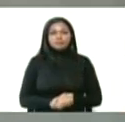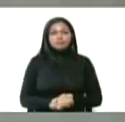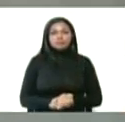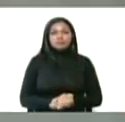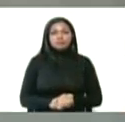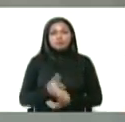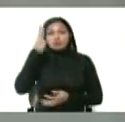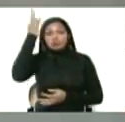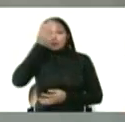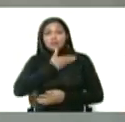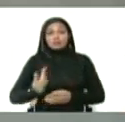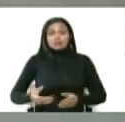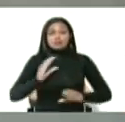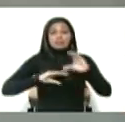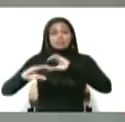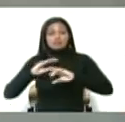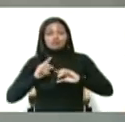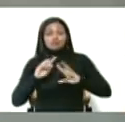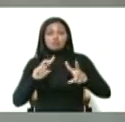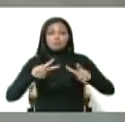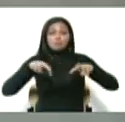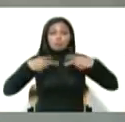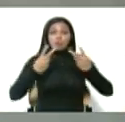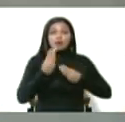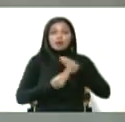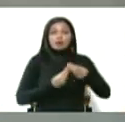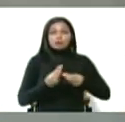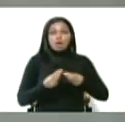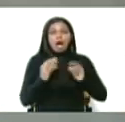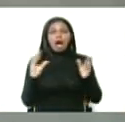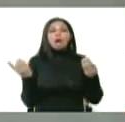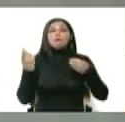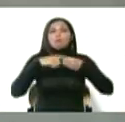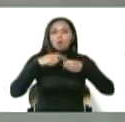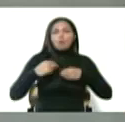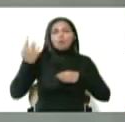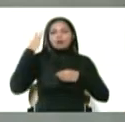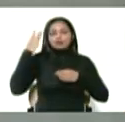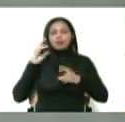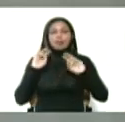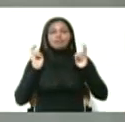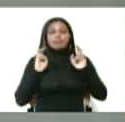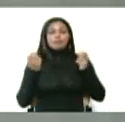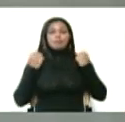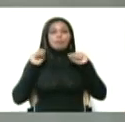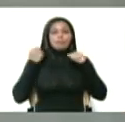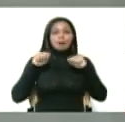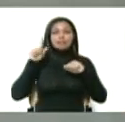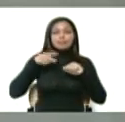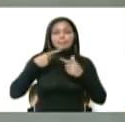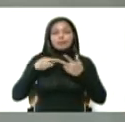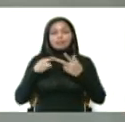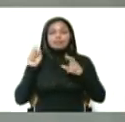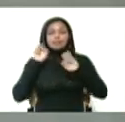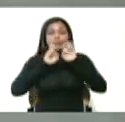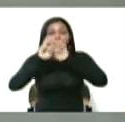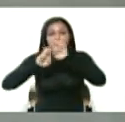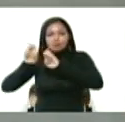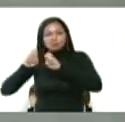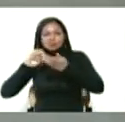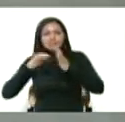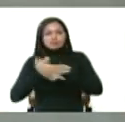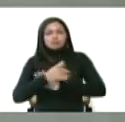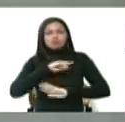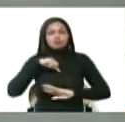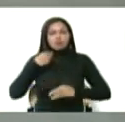Presidencial, Científico Presidencial que usted creó, también está plenamente incorporado, no solamente al tema terapéutico, sino al tema de diagnóstico. Es decir,